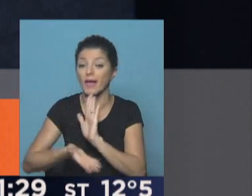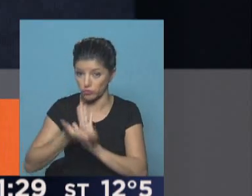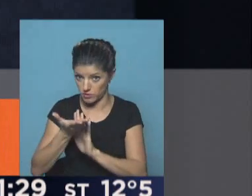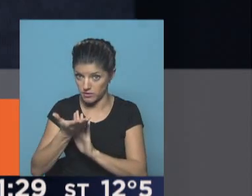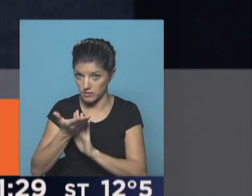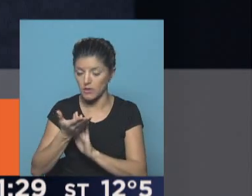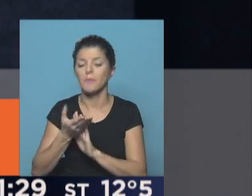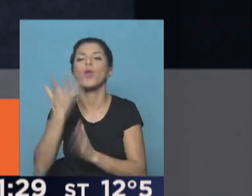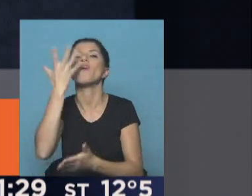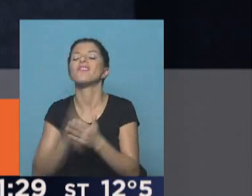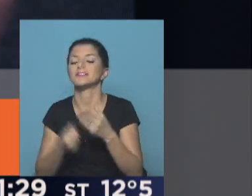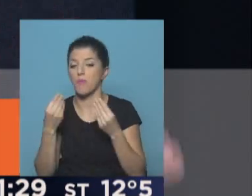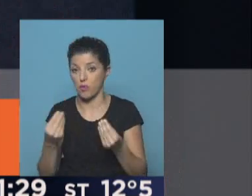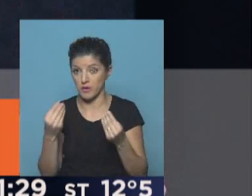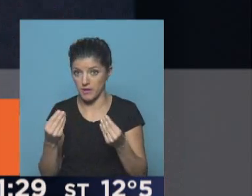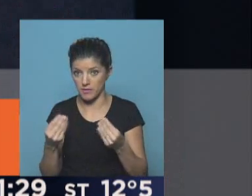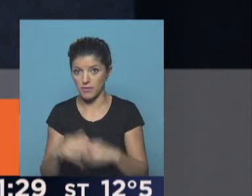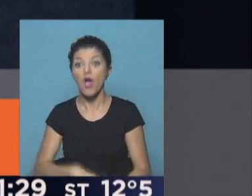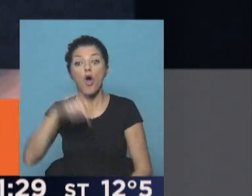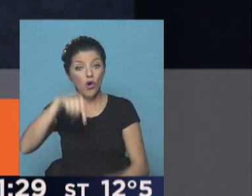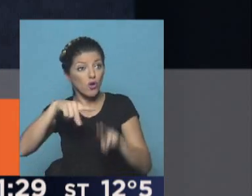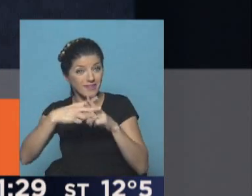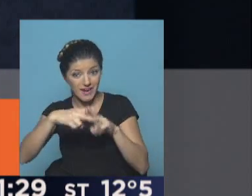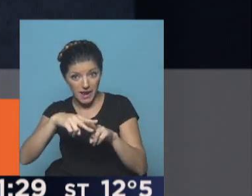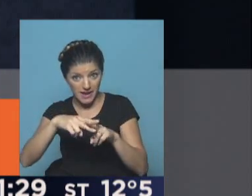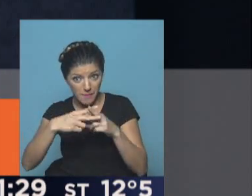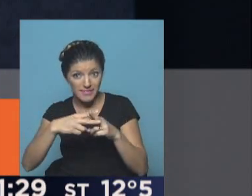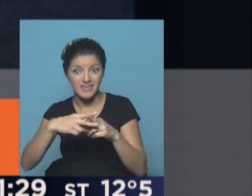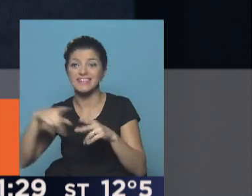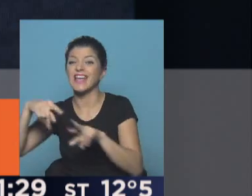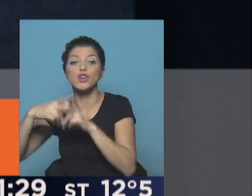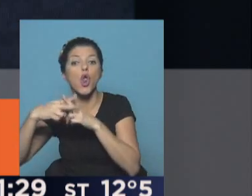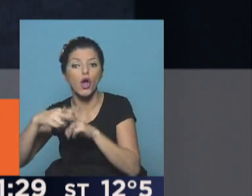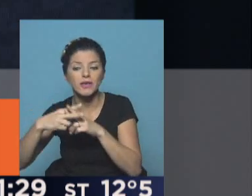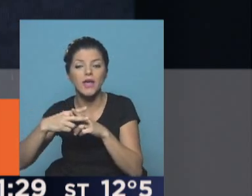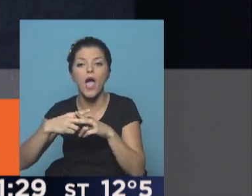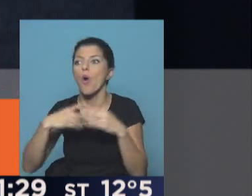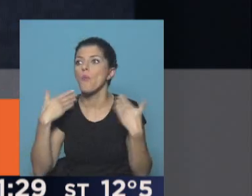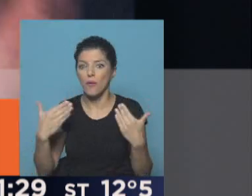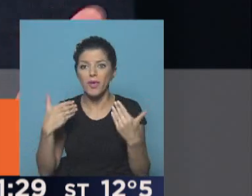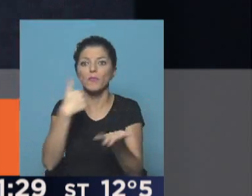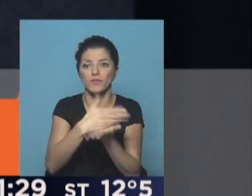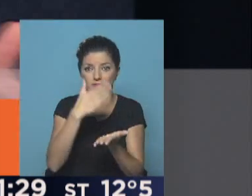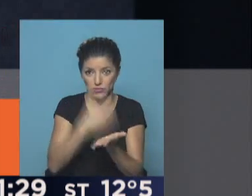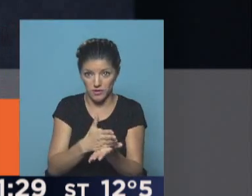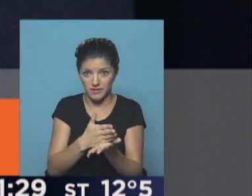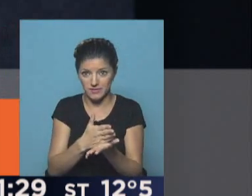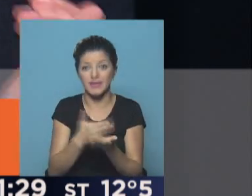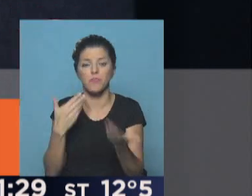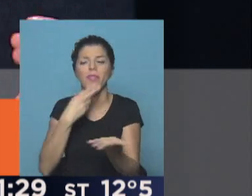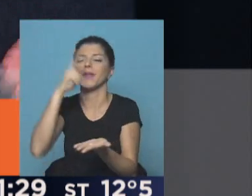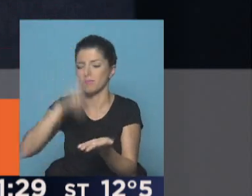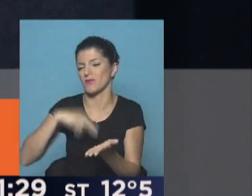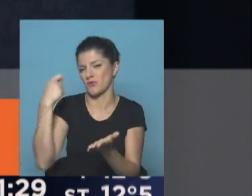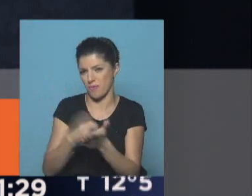error pobre a nosotros hoy con las herramientas técnicos que tenemos podemos grabar aquellos sectores que tienen capacidad contributiva no es